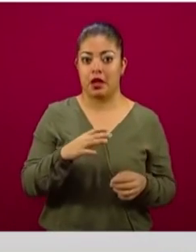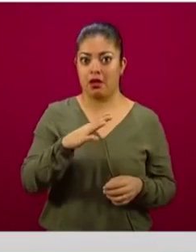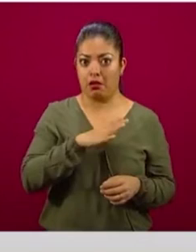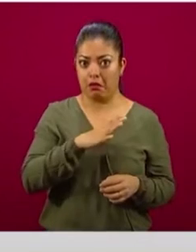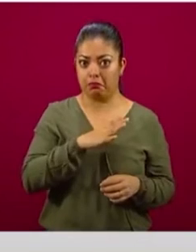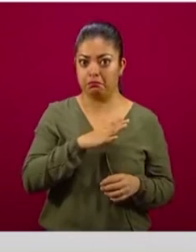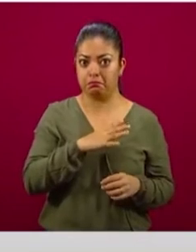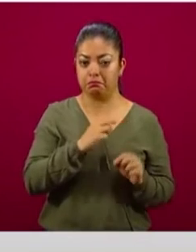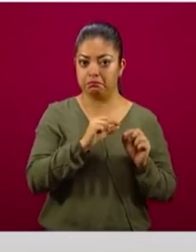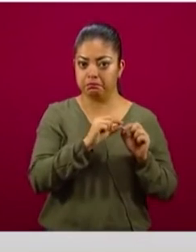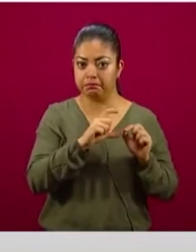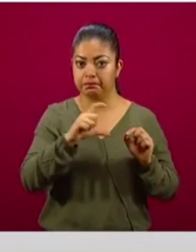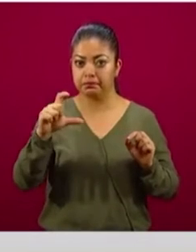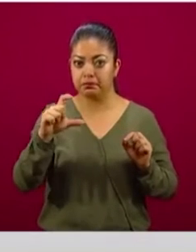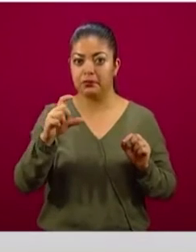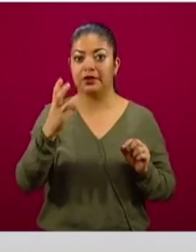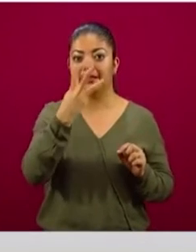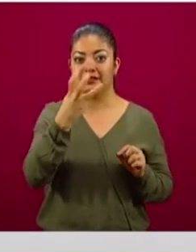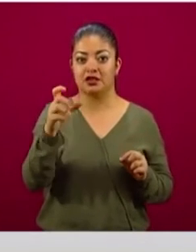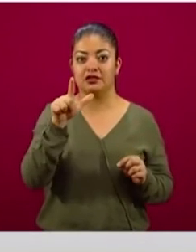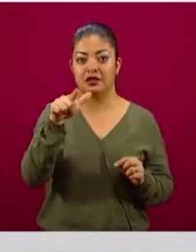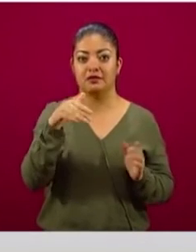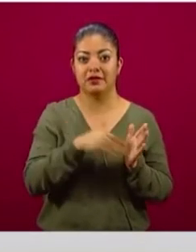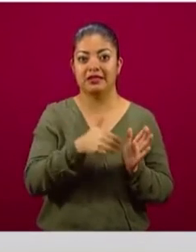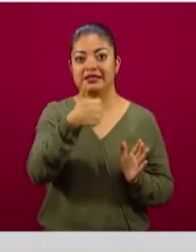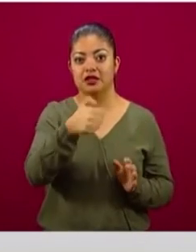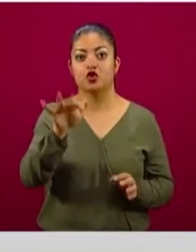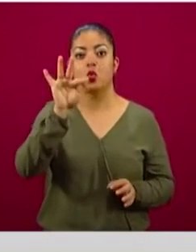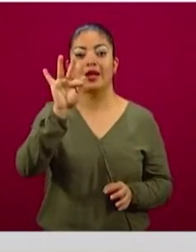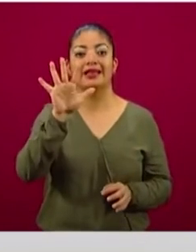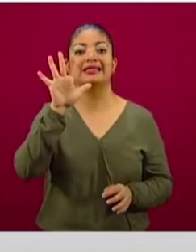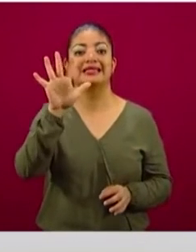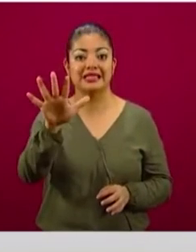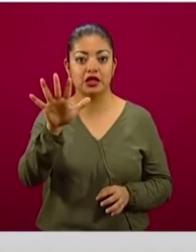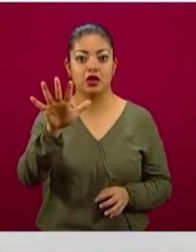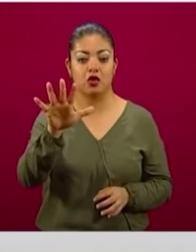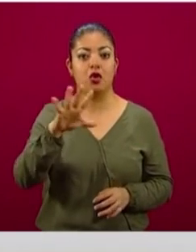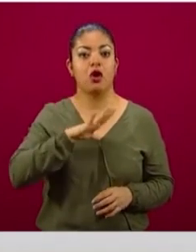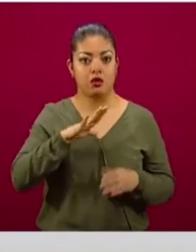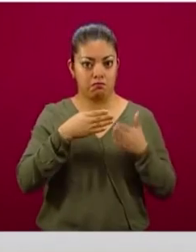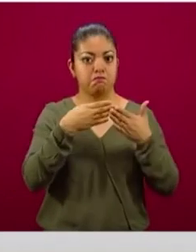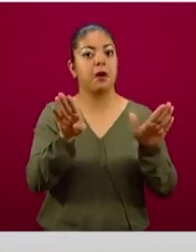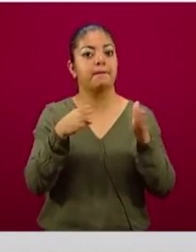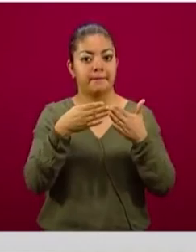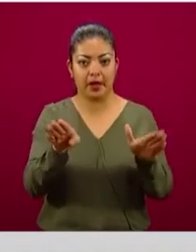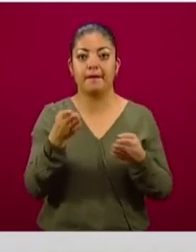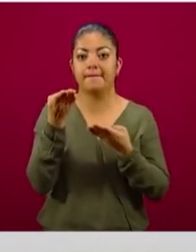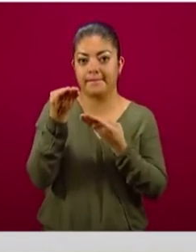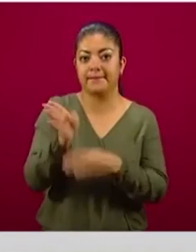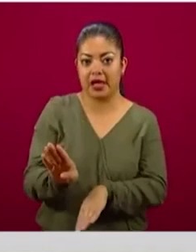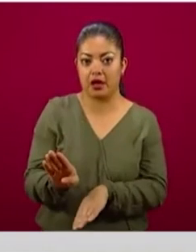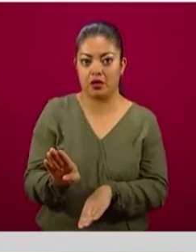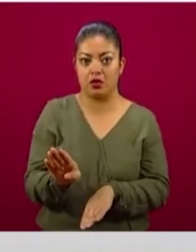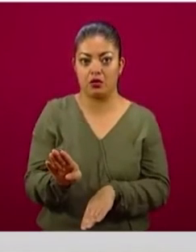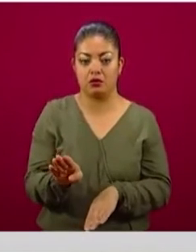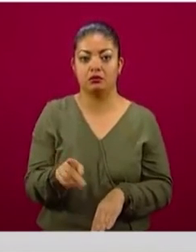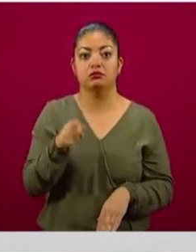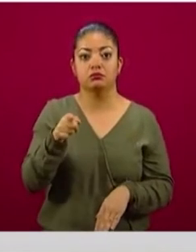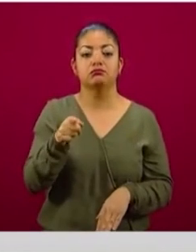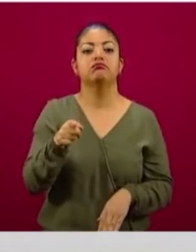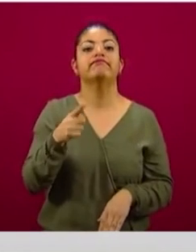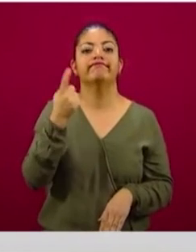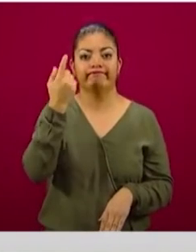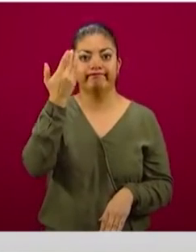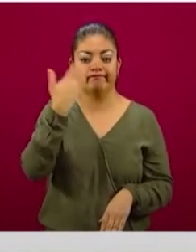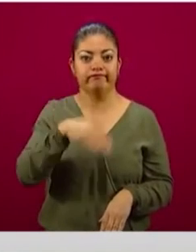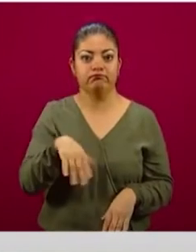avance de 317 mil 645 cuentas ya activadas al día de hoy que importan por la